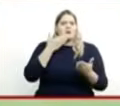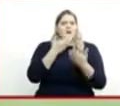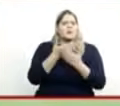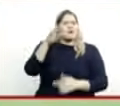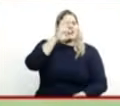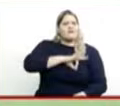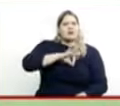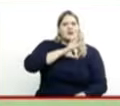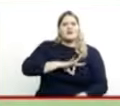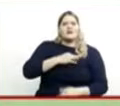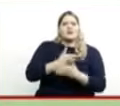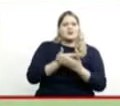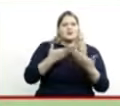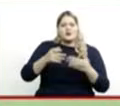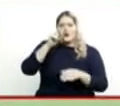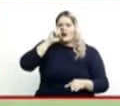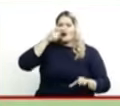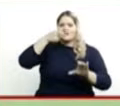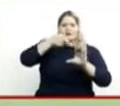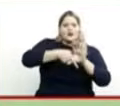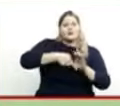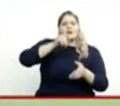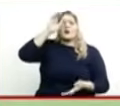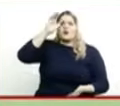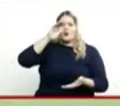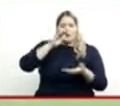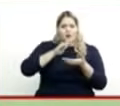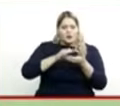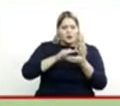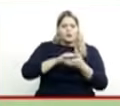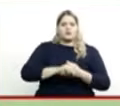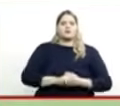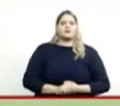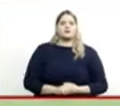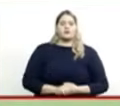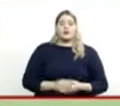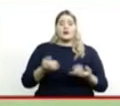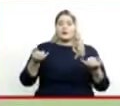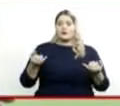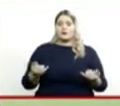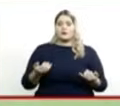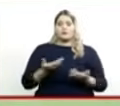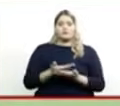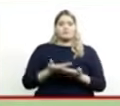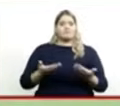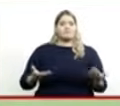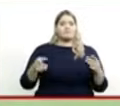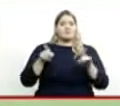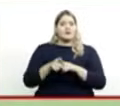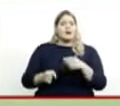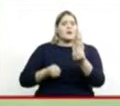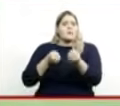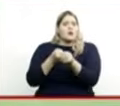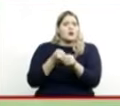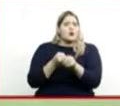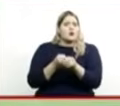de transporte y en los productos. Con el subsidio al transporte